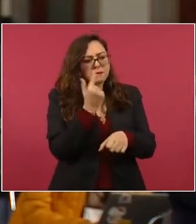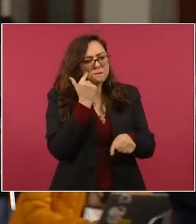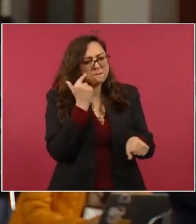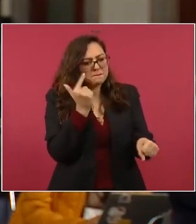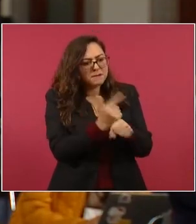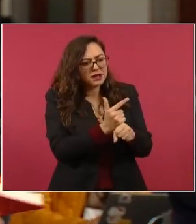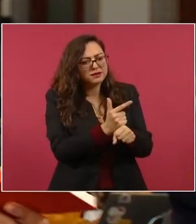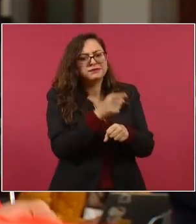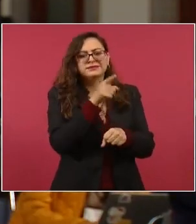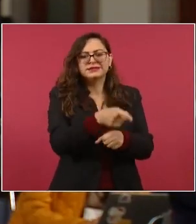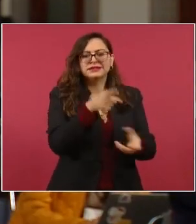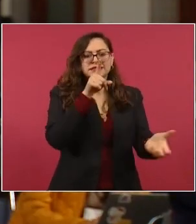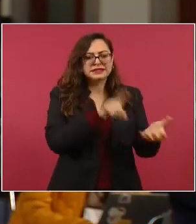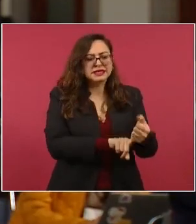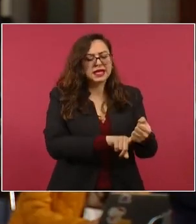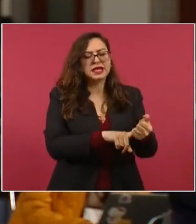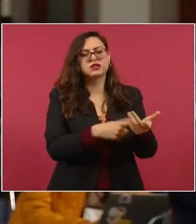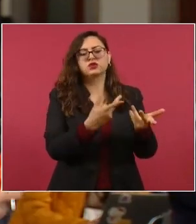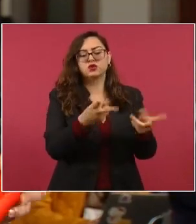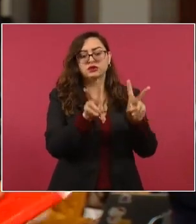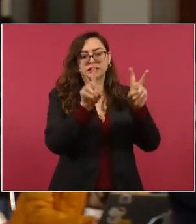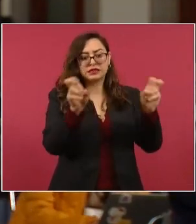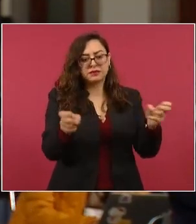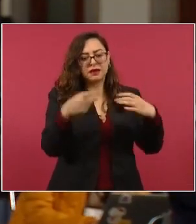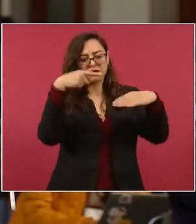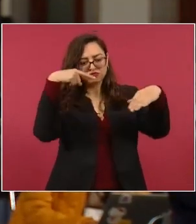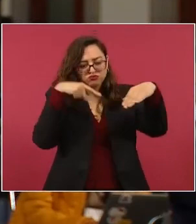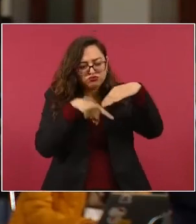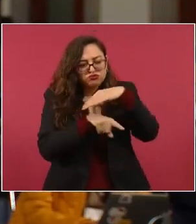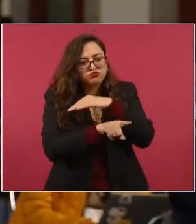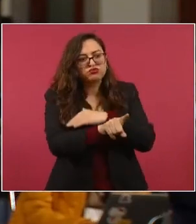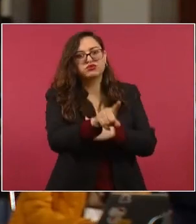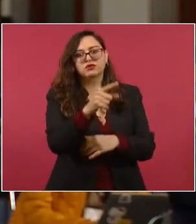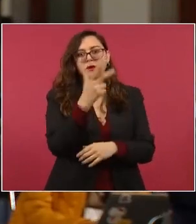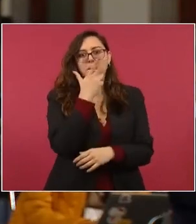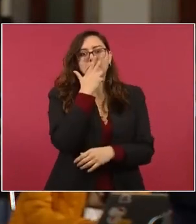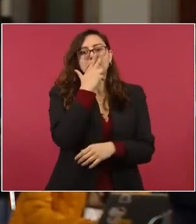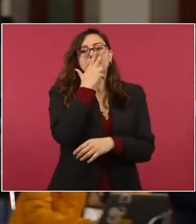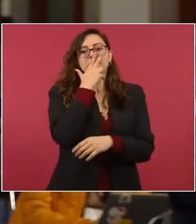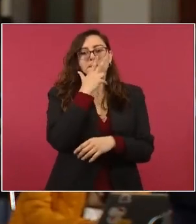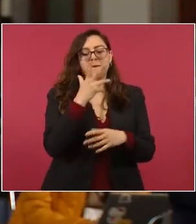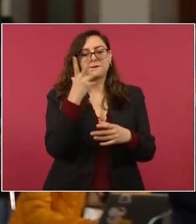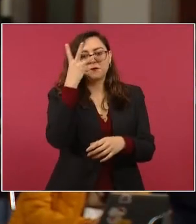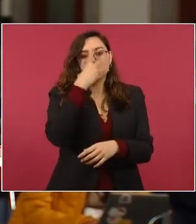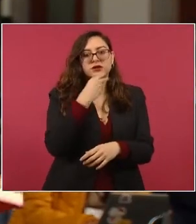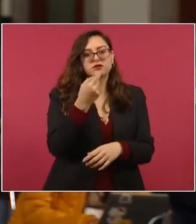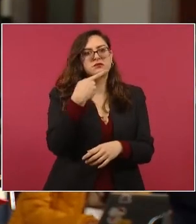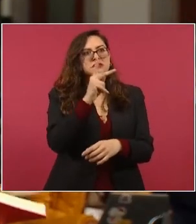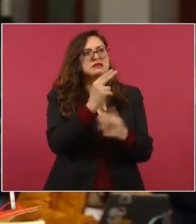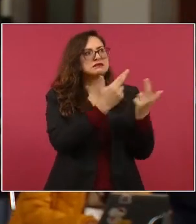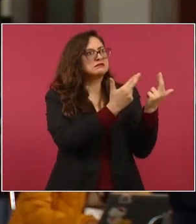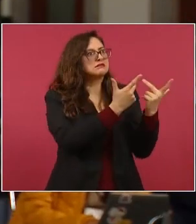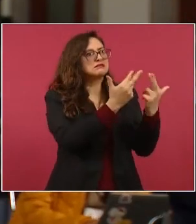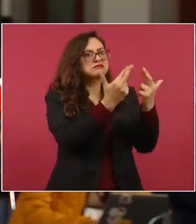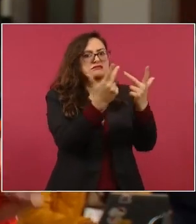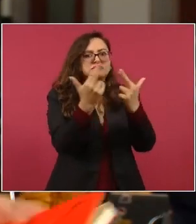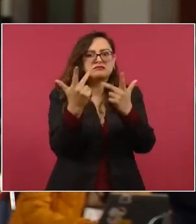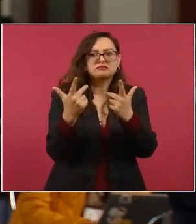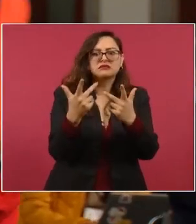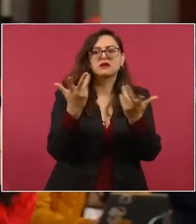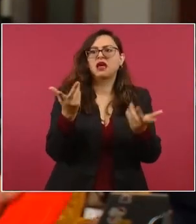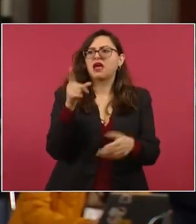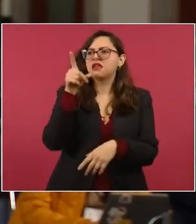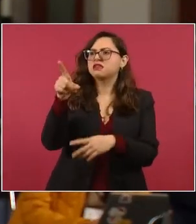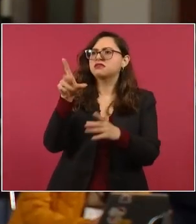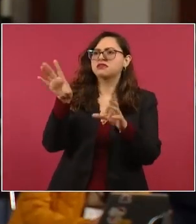en decadencia, pues los túneles que son emblemáticos, que se tienen poco de haberse aperturado, la estrella o la rueda de